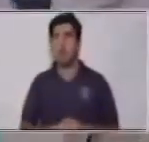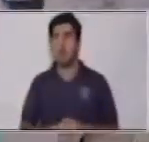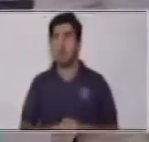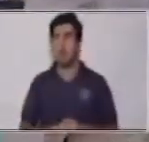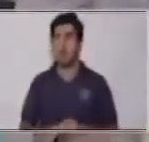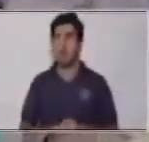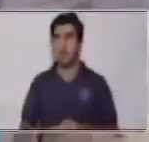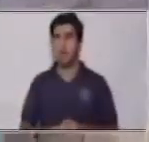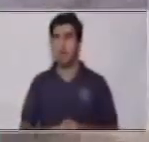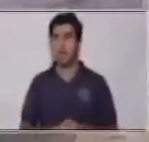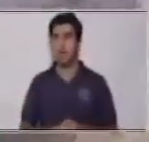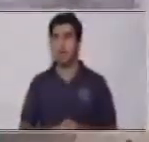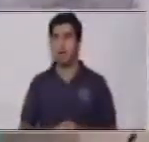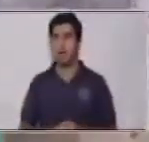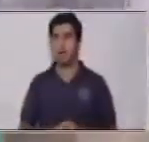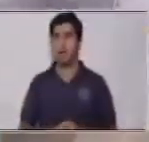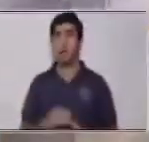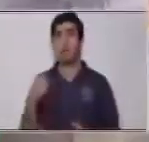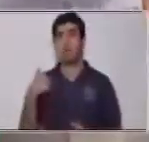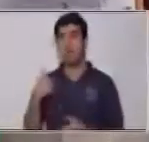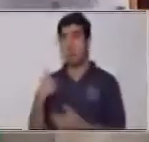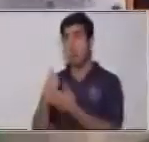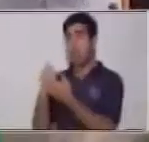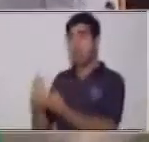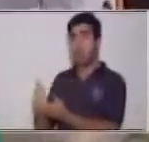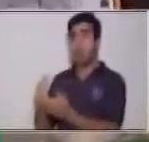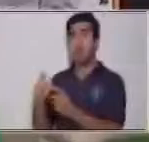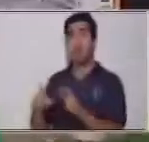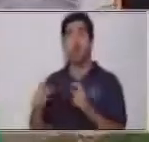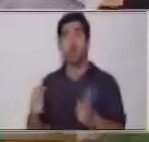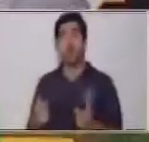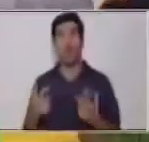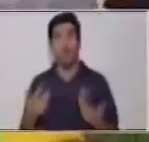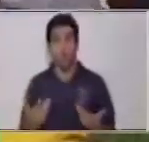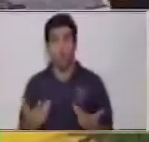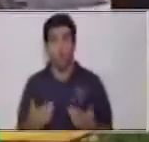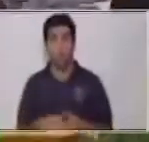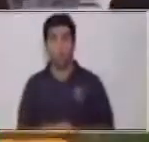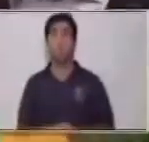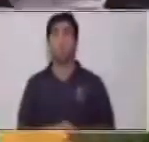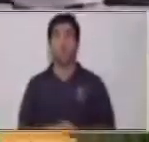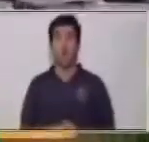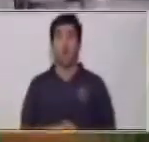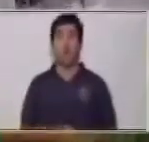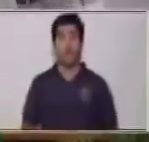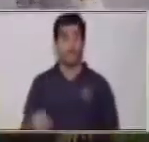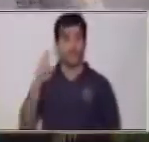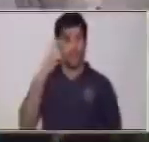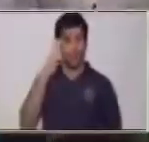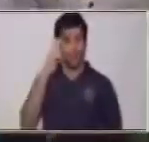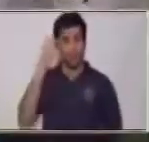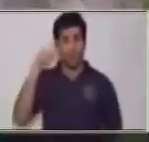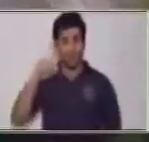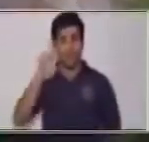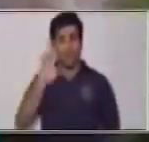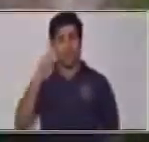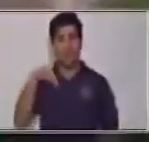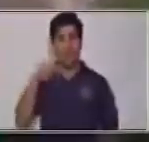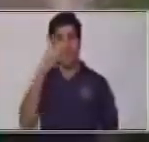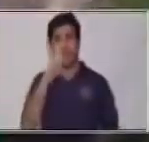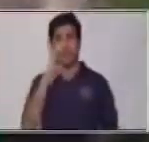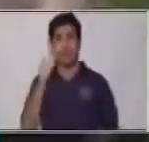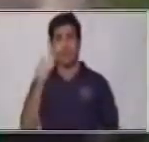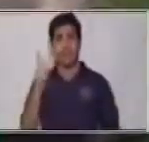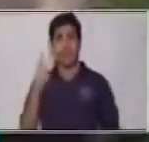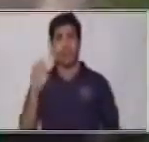Para ayudar al profesor, en este caso el estudiante, recuerden que un ensayo contiene opiniones que se fundamentan.